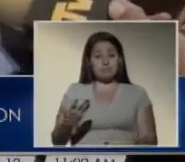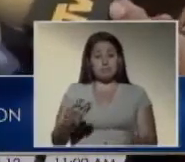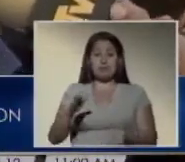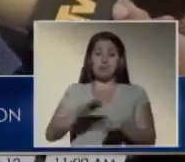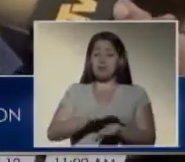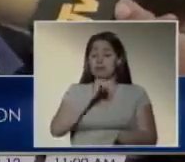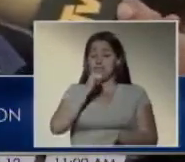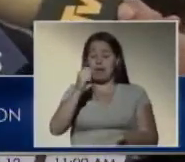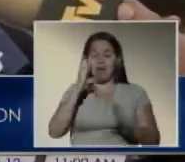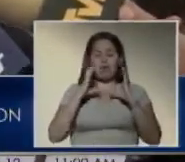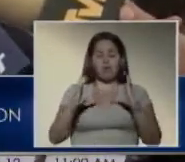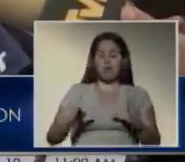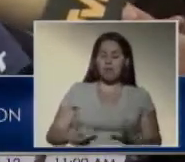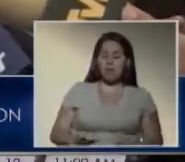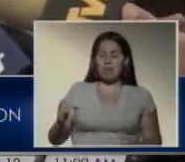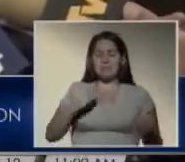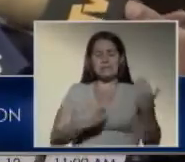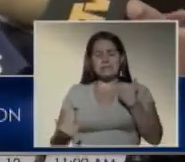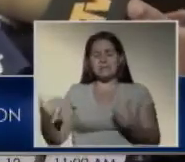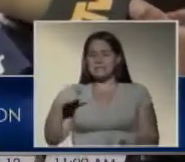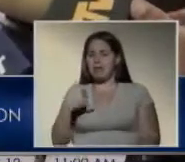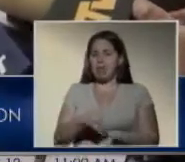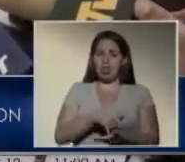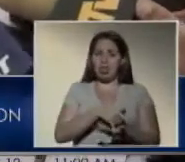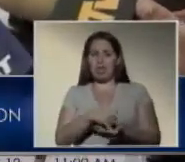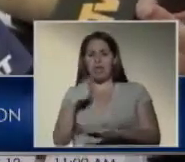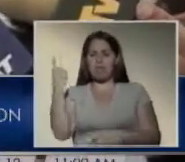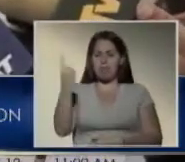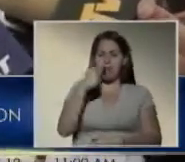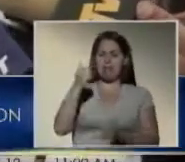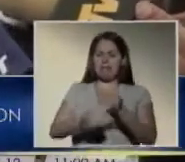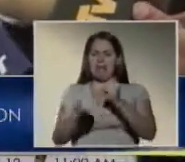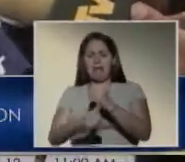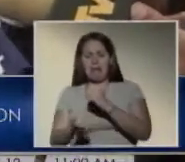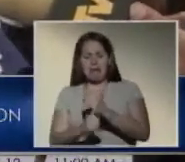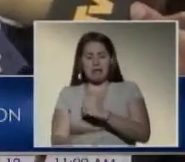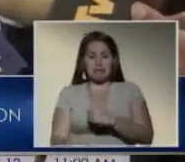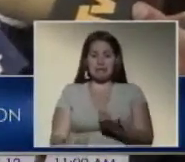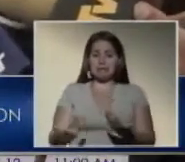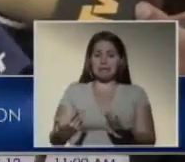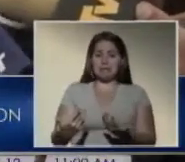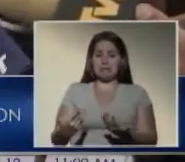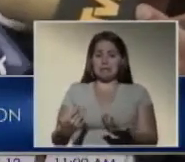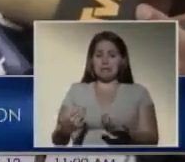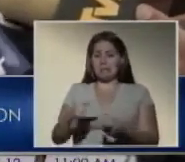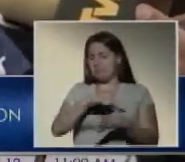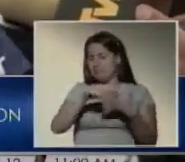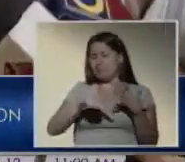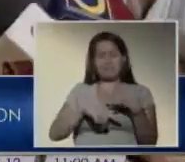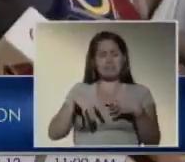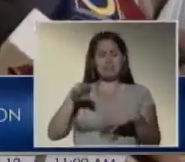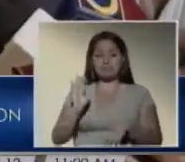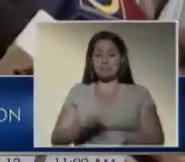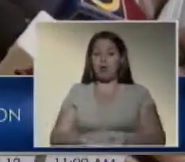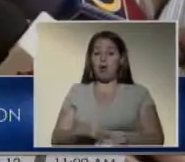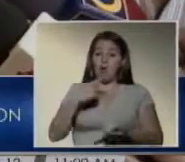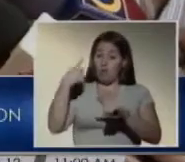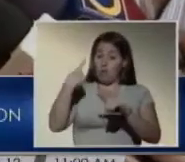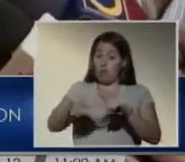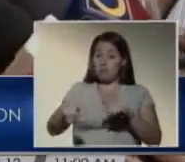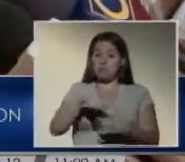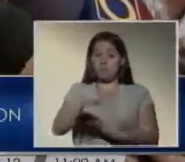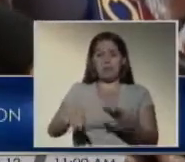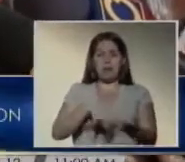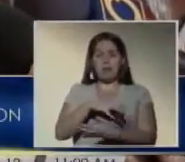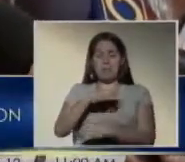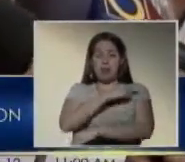perjudica a uno el cuerpo, porque eso da mareo, da diarrea, da de todo. El problema es que este hospital